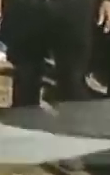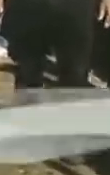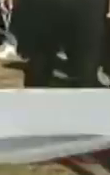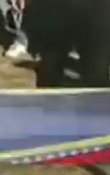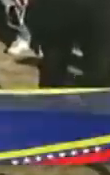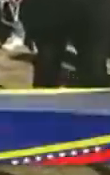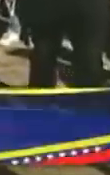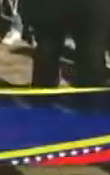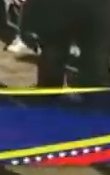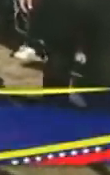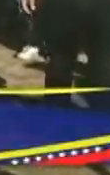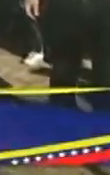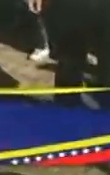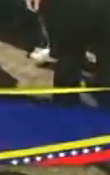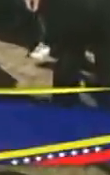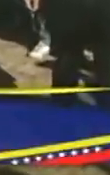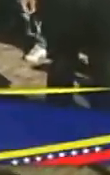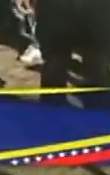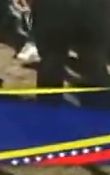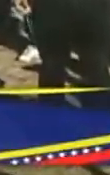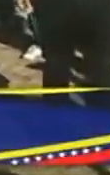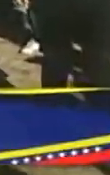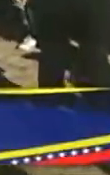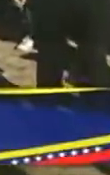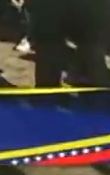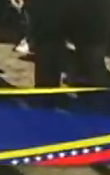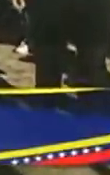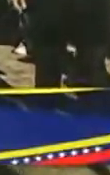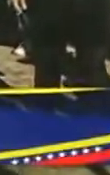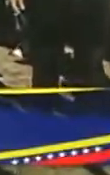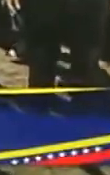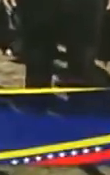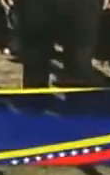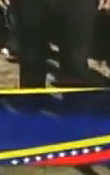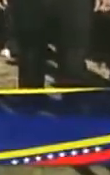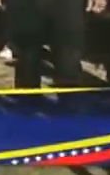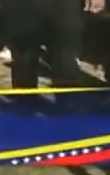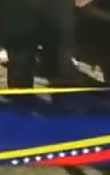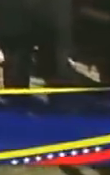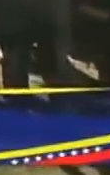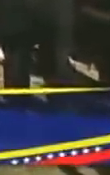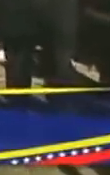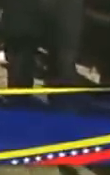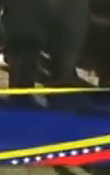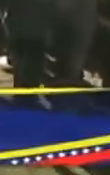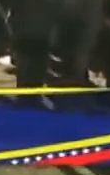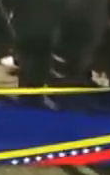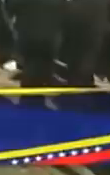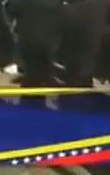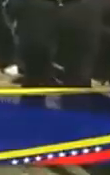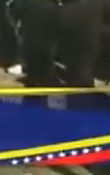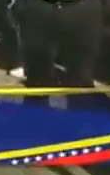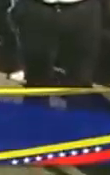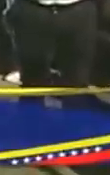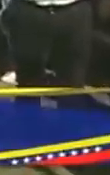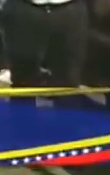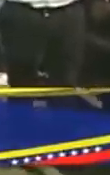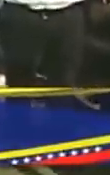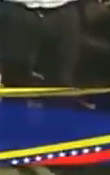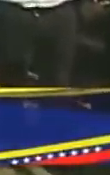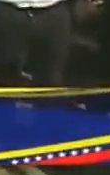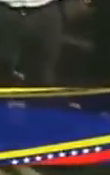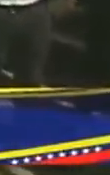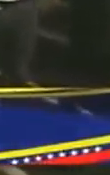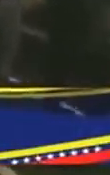las bondades tan importantes de esta ganadería y de los productos derivados de ella. Sí, esto es una cabra alpina que puede ver acá, que